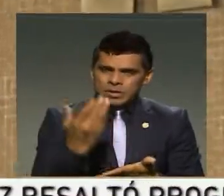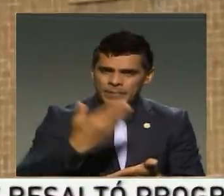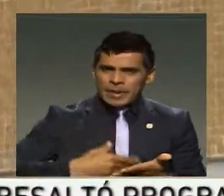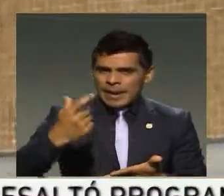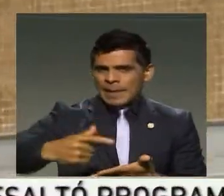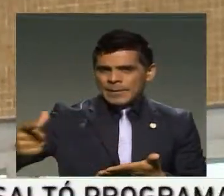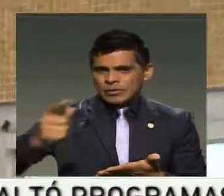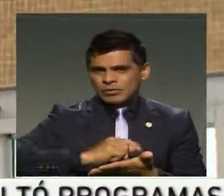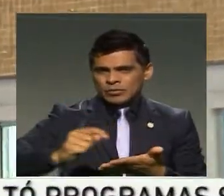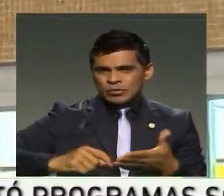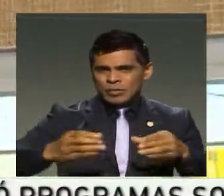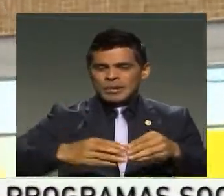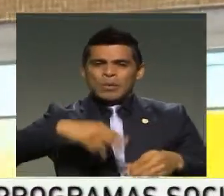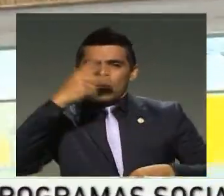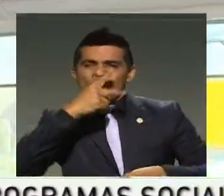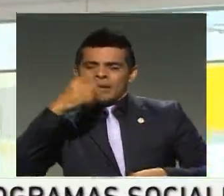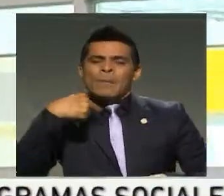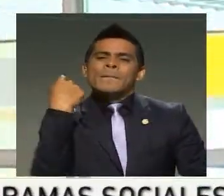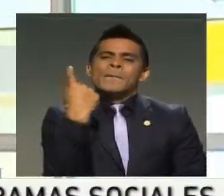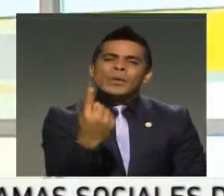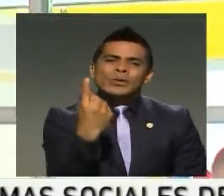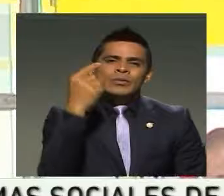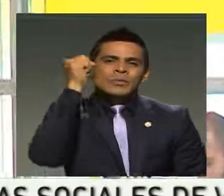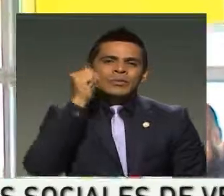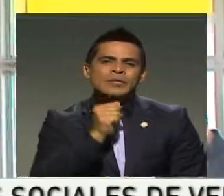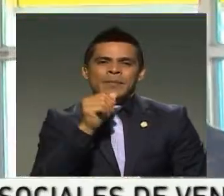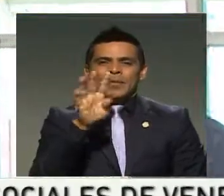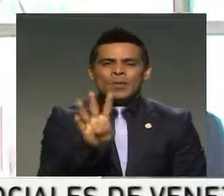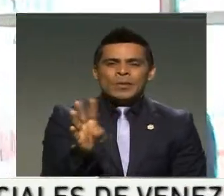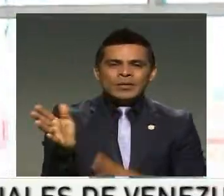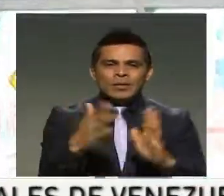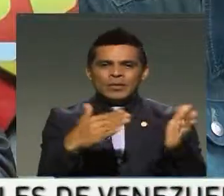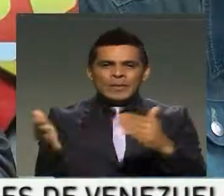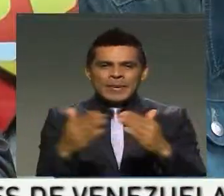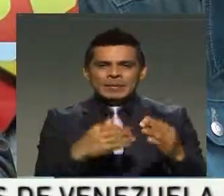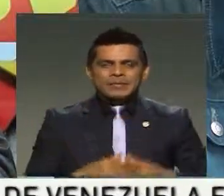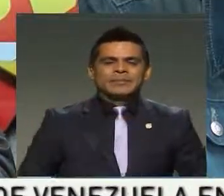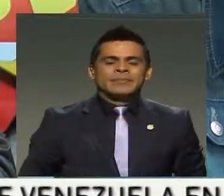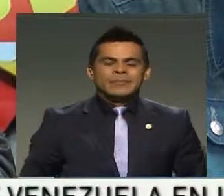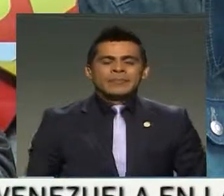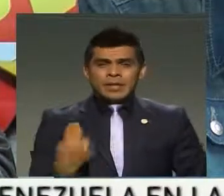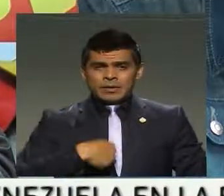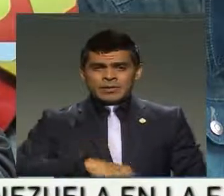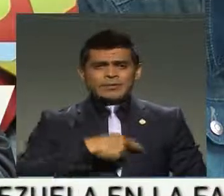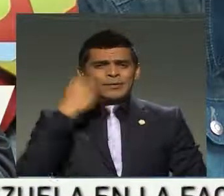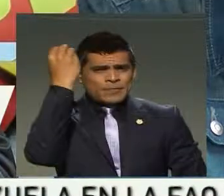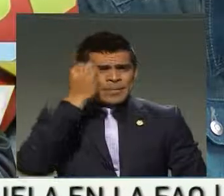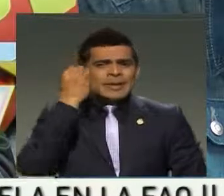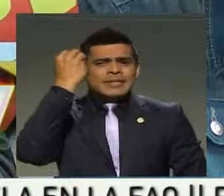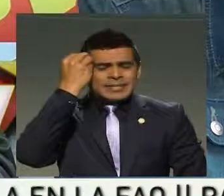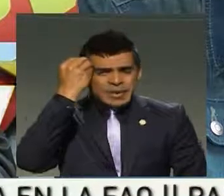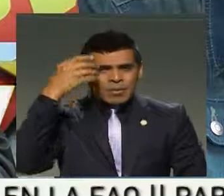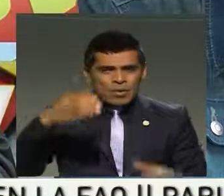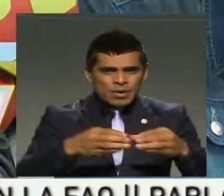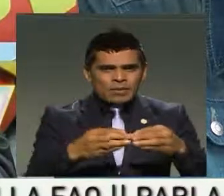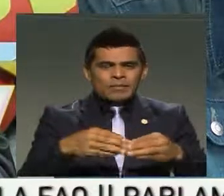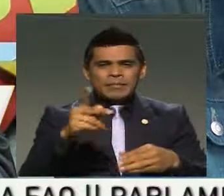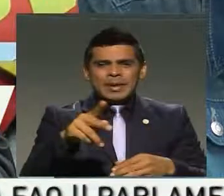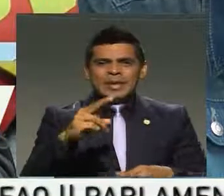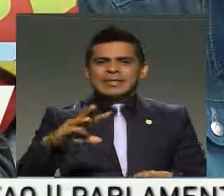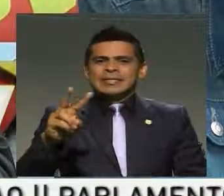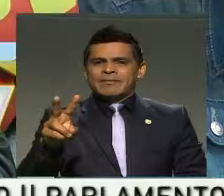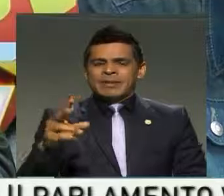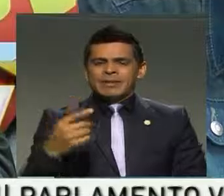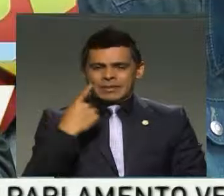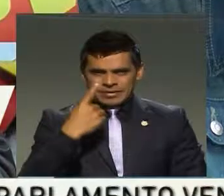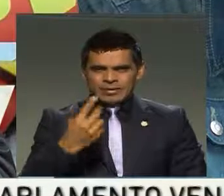partidos políticos del próximo sábado 4 de marzo. Consideramos en el Buró Político del Partido Comunista de